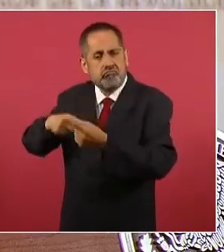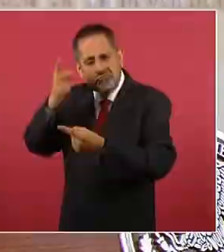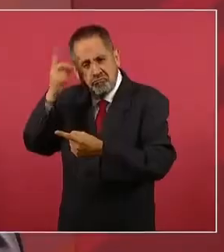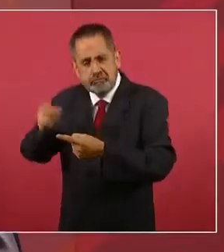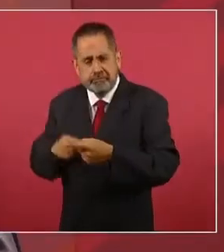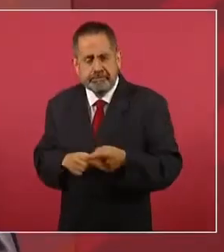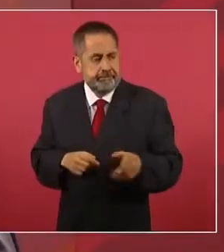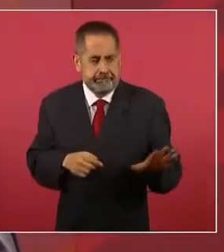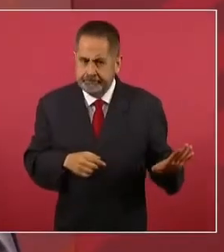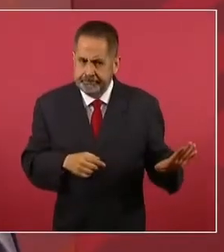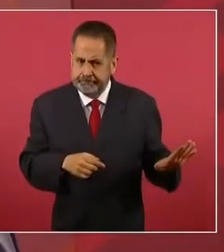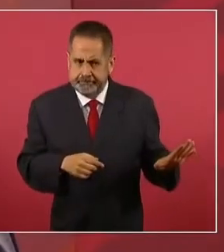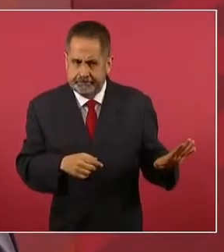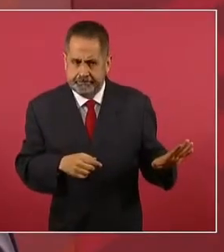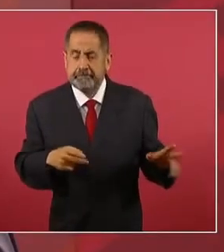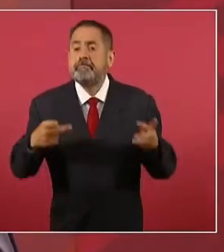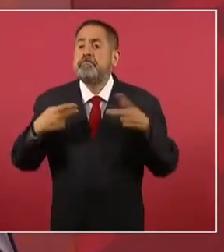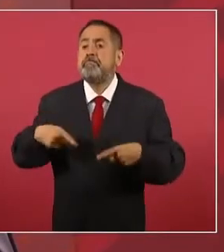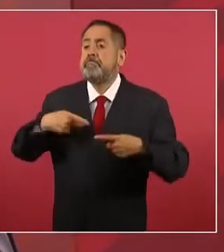nuestro pueblo